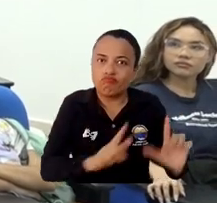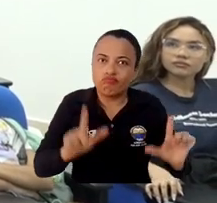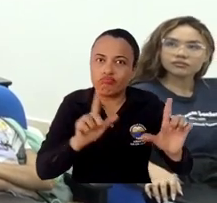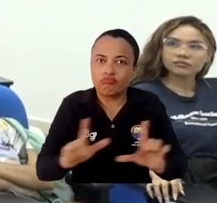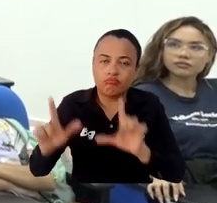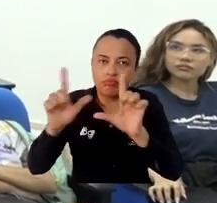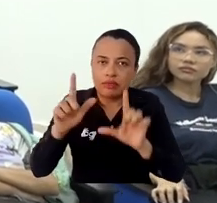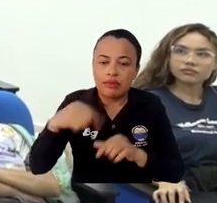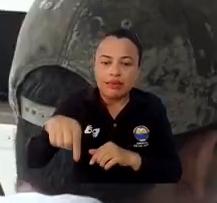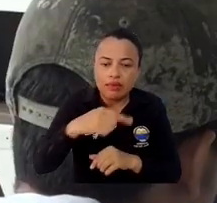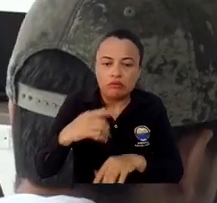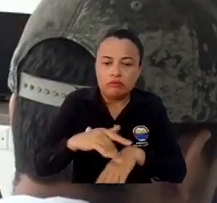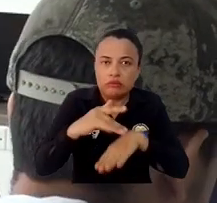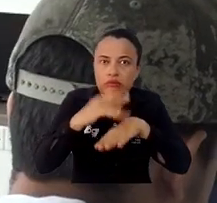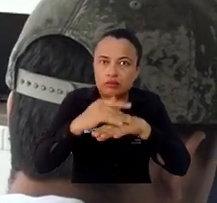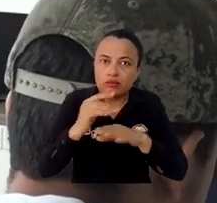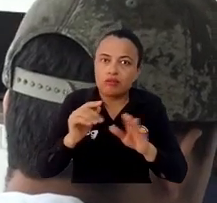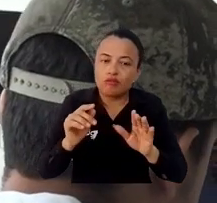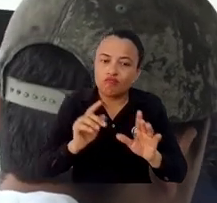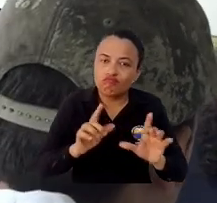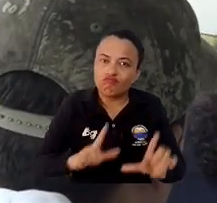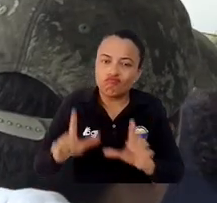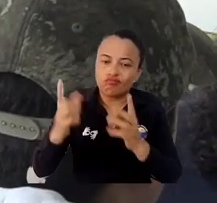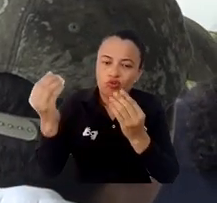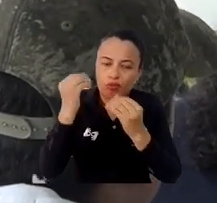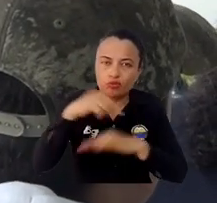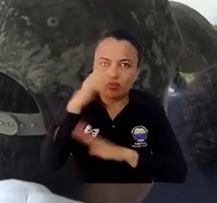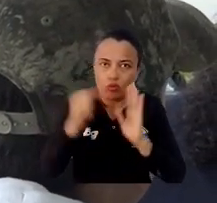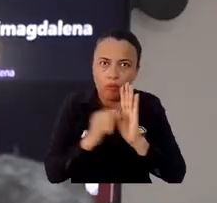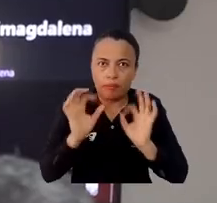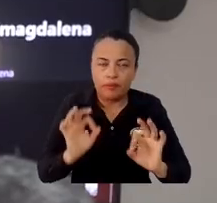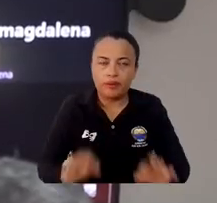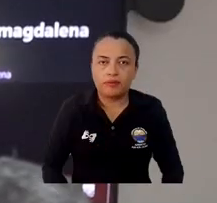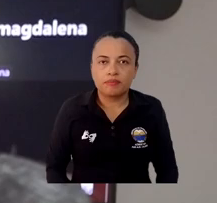vean motivados a seguir con la formación completa.